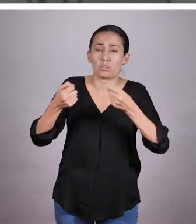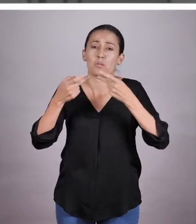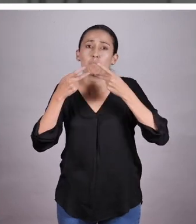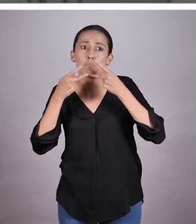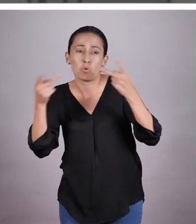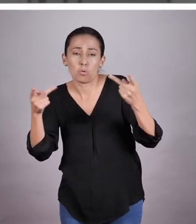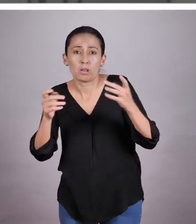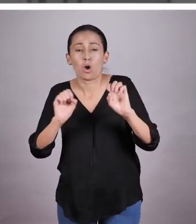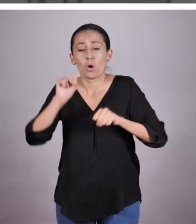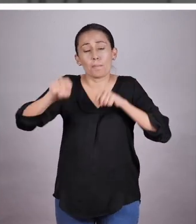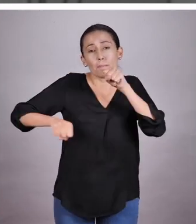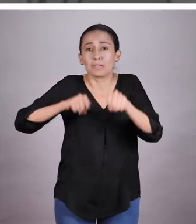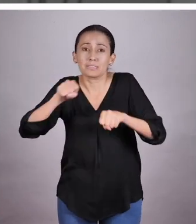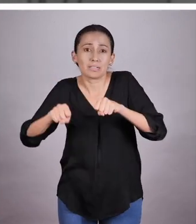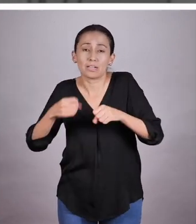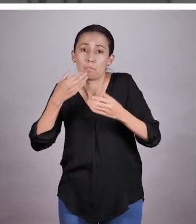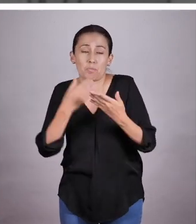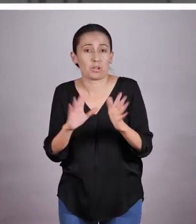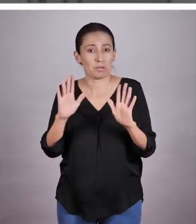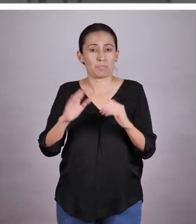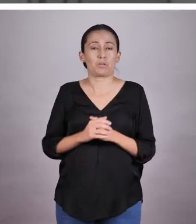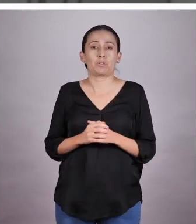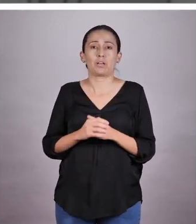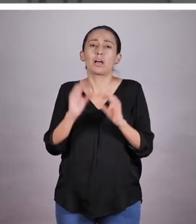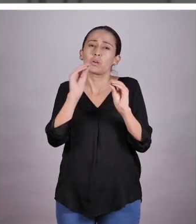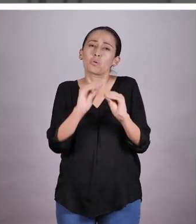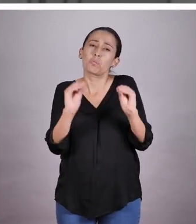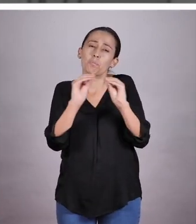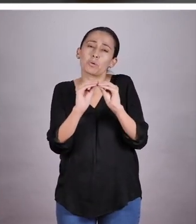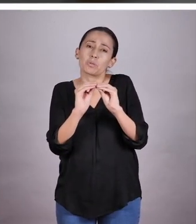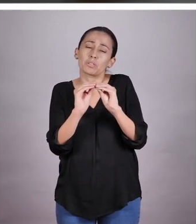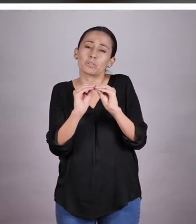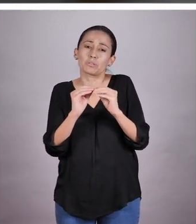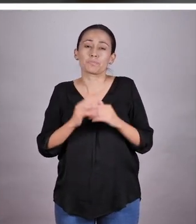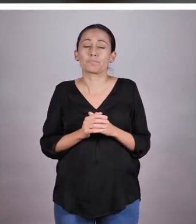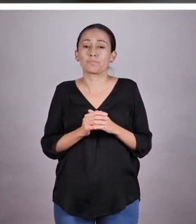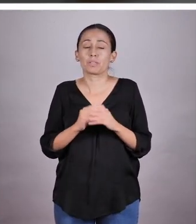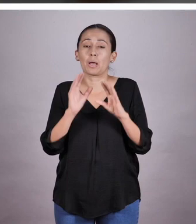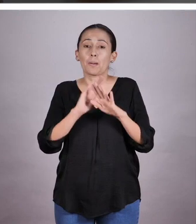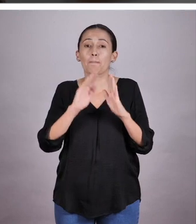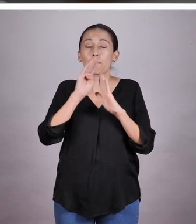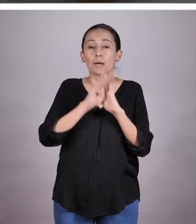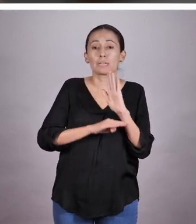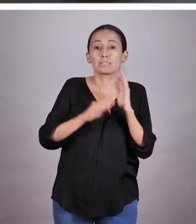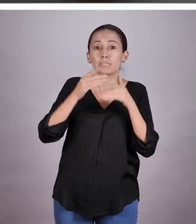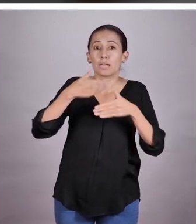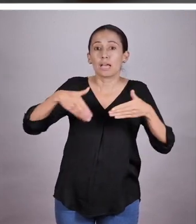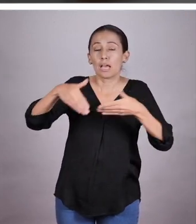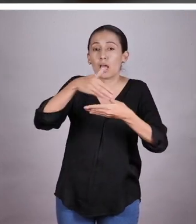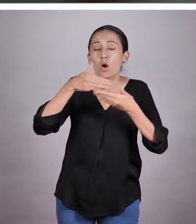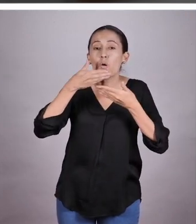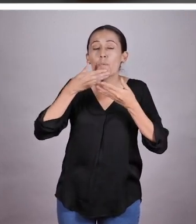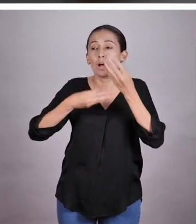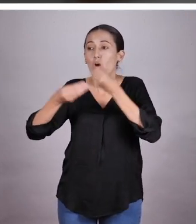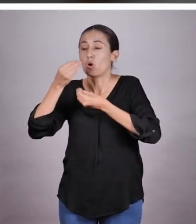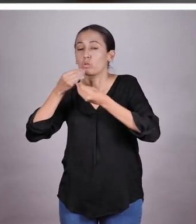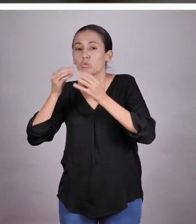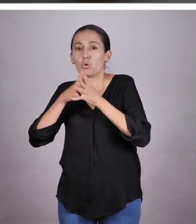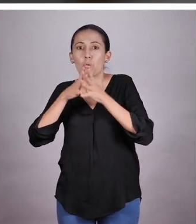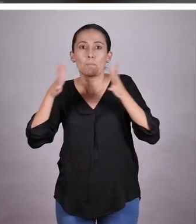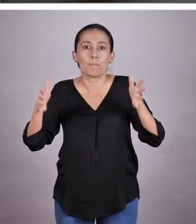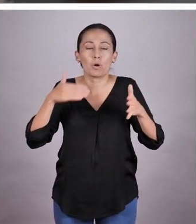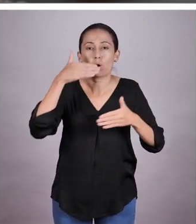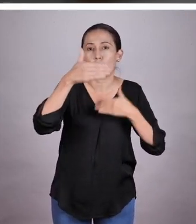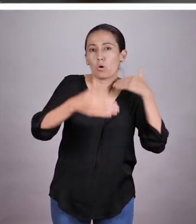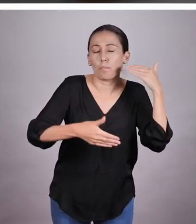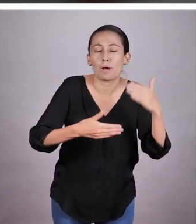público o ir en bicicleta. Así disminuyes un poquito tu huella de carbono. Y por supuesto, disminuye el consumo masivo, con énfasis